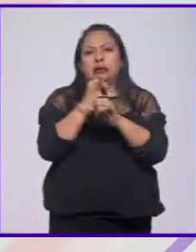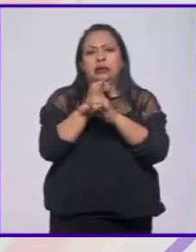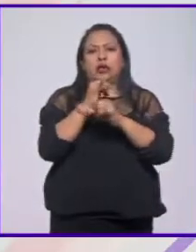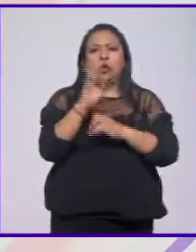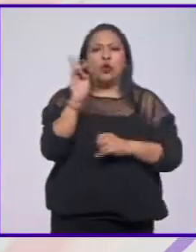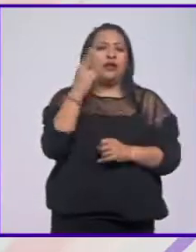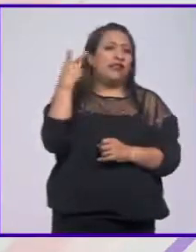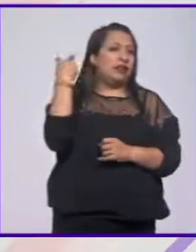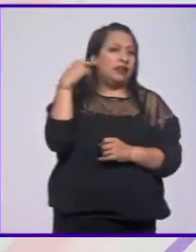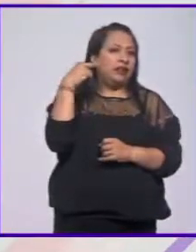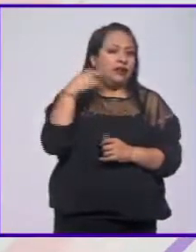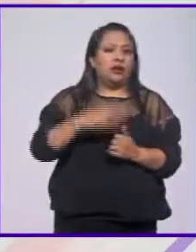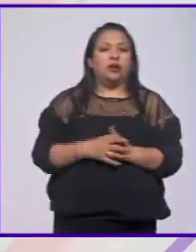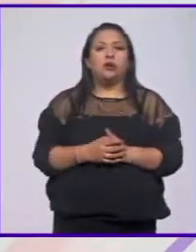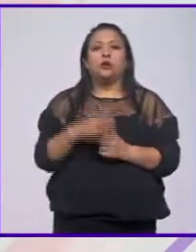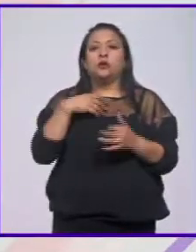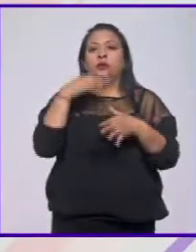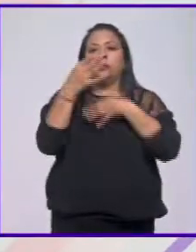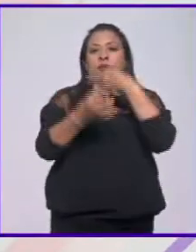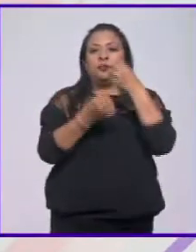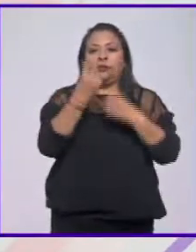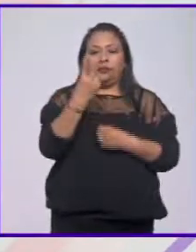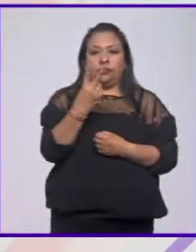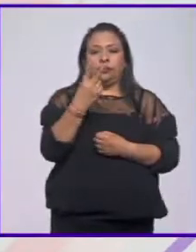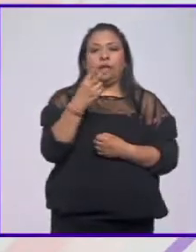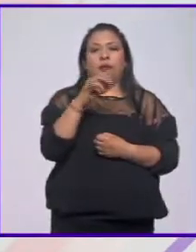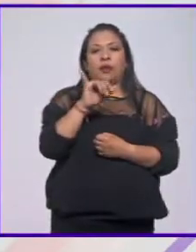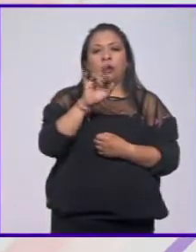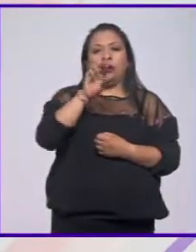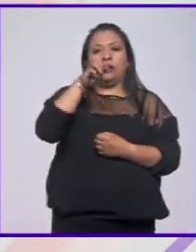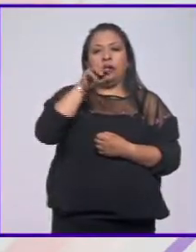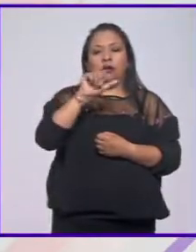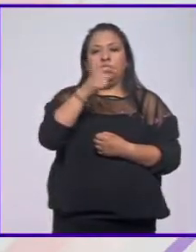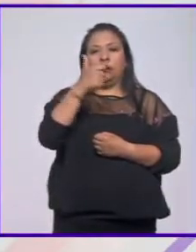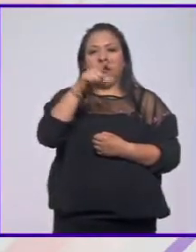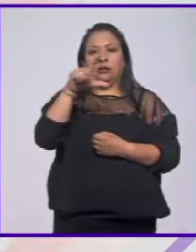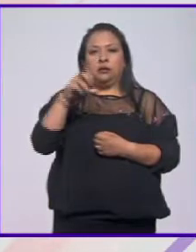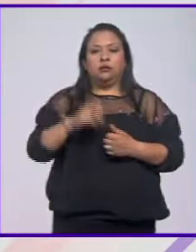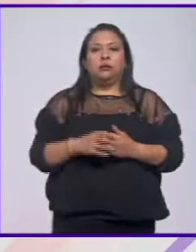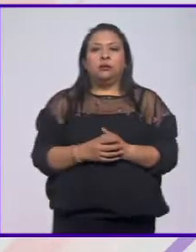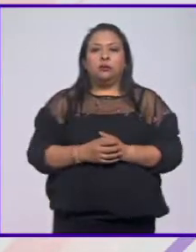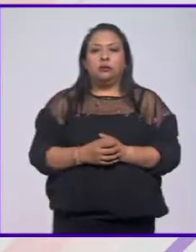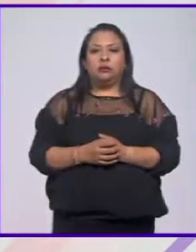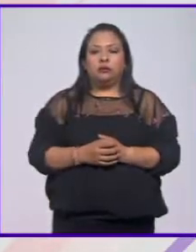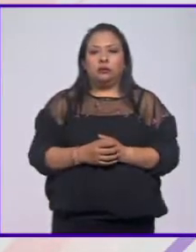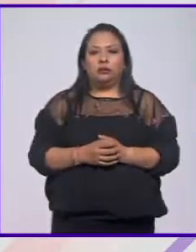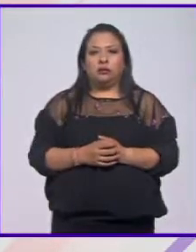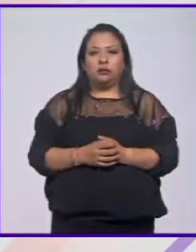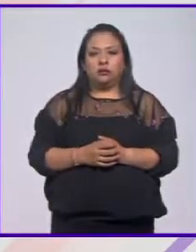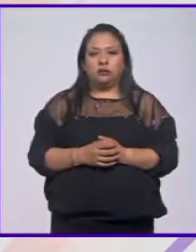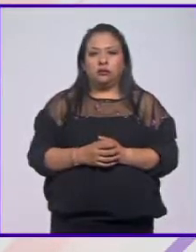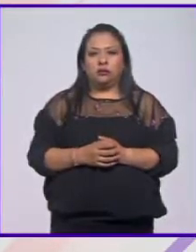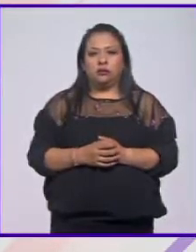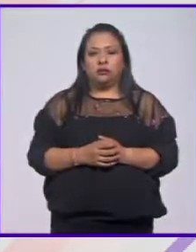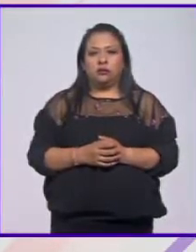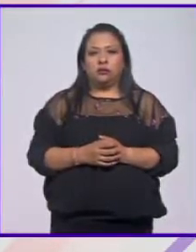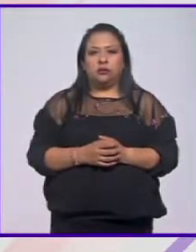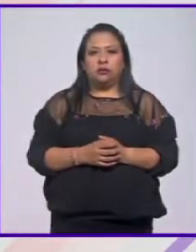Universidad Veracruzana. Noticias 22, Irma Gallo.